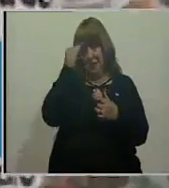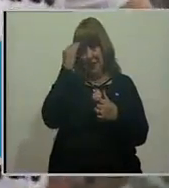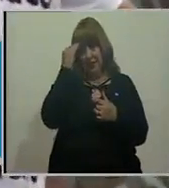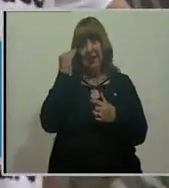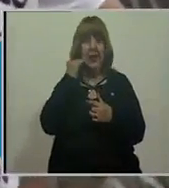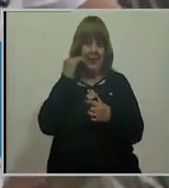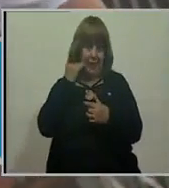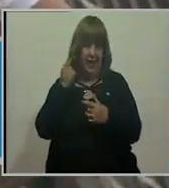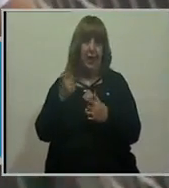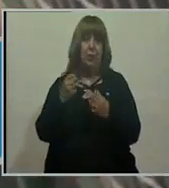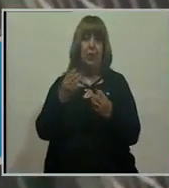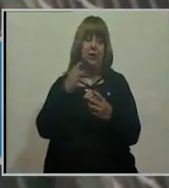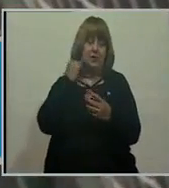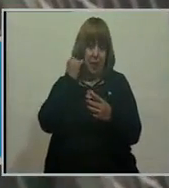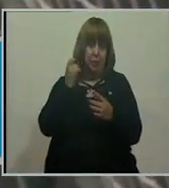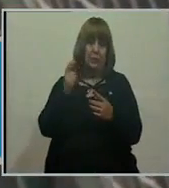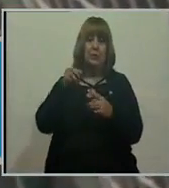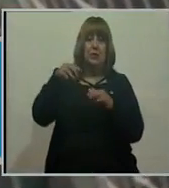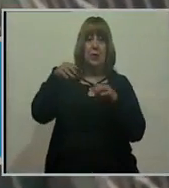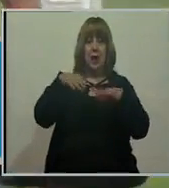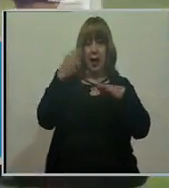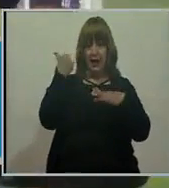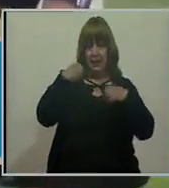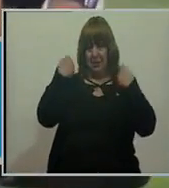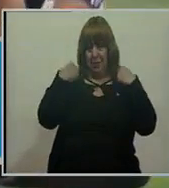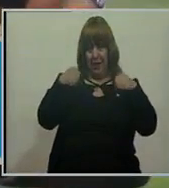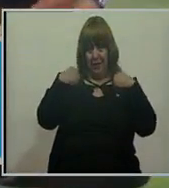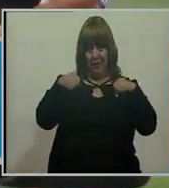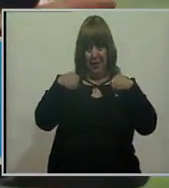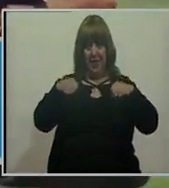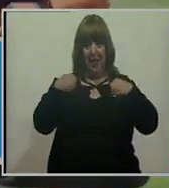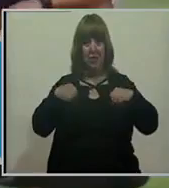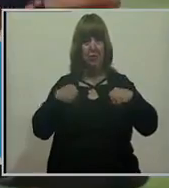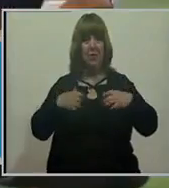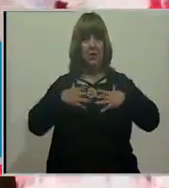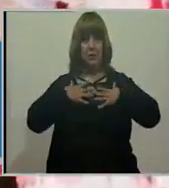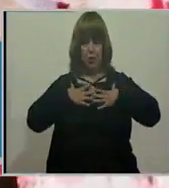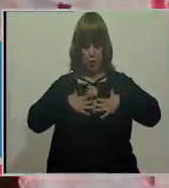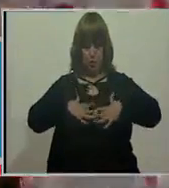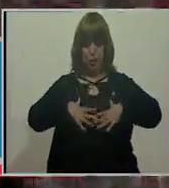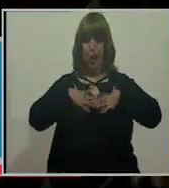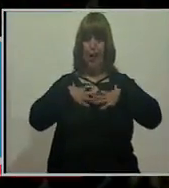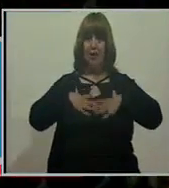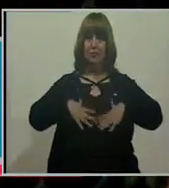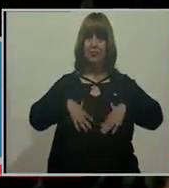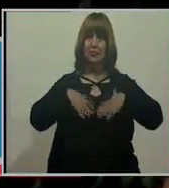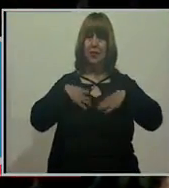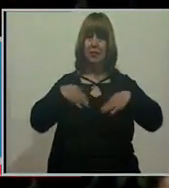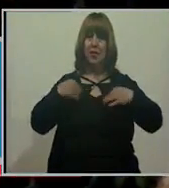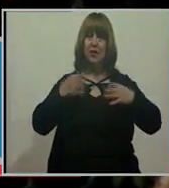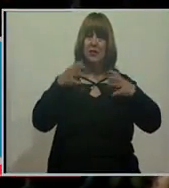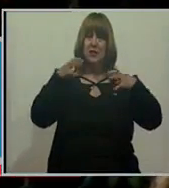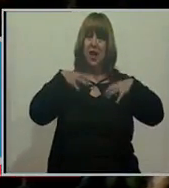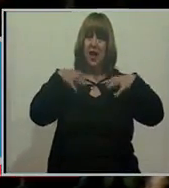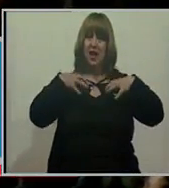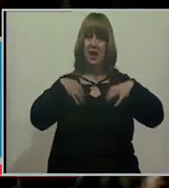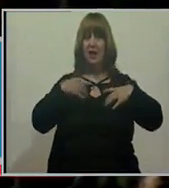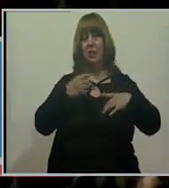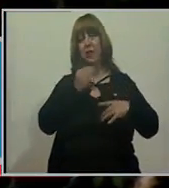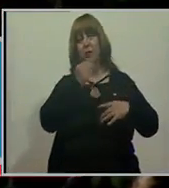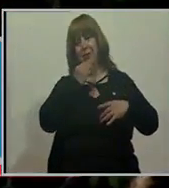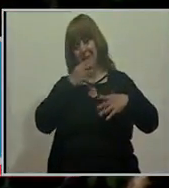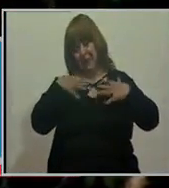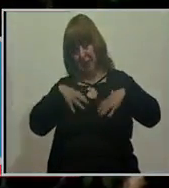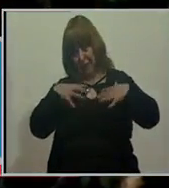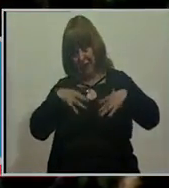la presión que ejercieron, más que nada en el entrenamiento de ayer. Veíamos esa remera ensangrentada, o en realidad no tenía sangre.